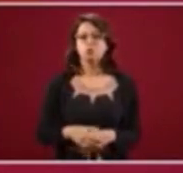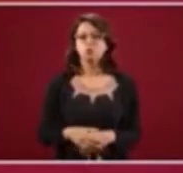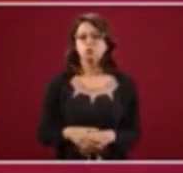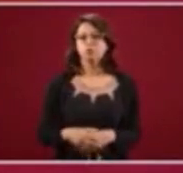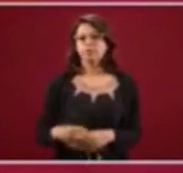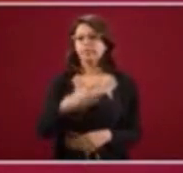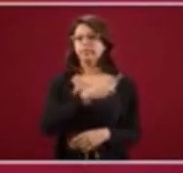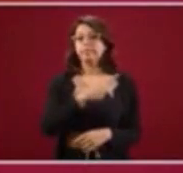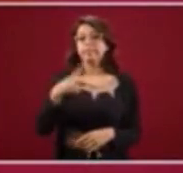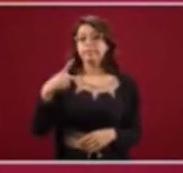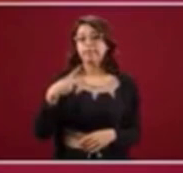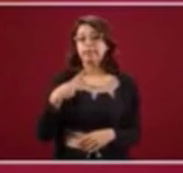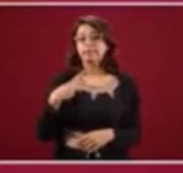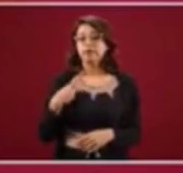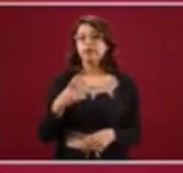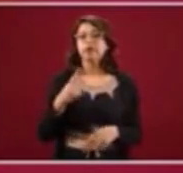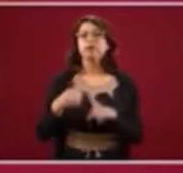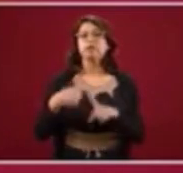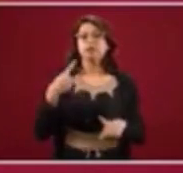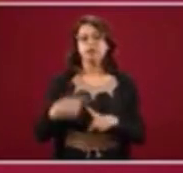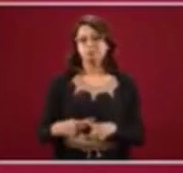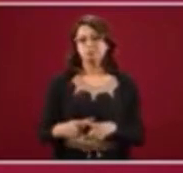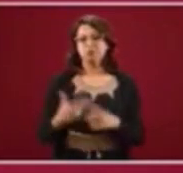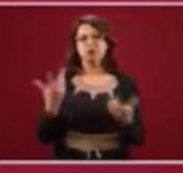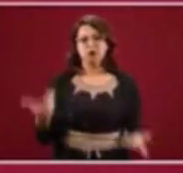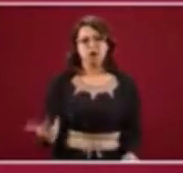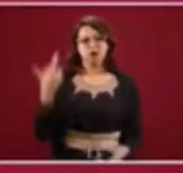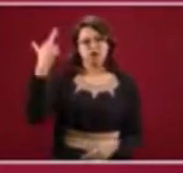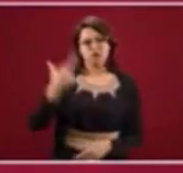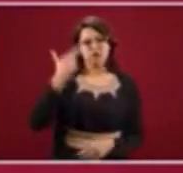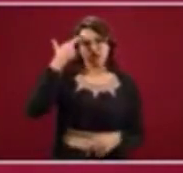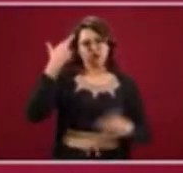debía ser una monarquía.